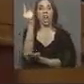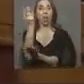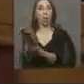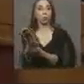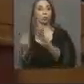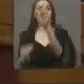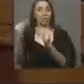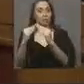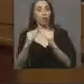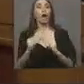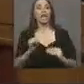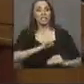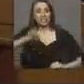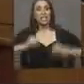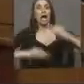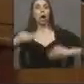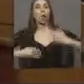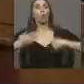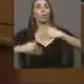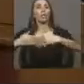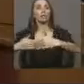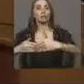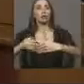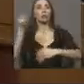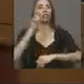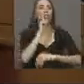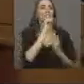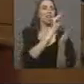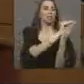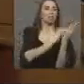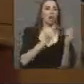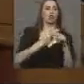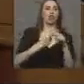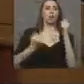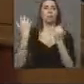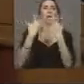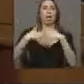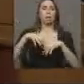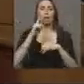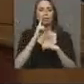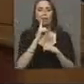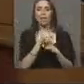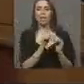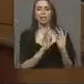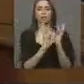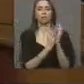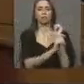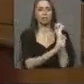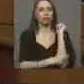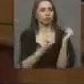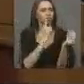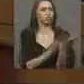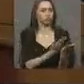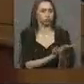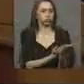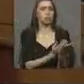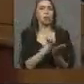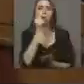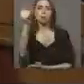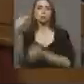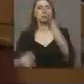datos, los empleadores, son los que mejor armados están para esto, tienen equipos, etcétera. Eso también es materia de tramitación